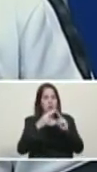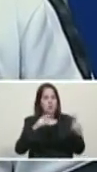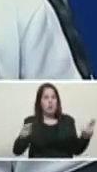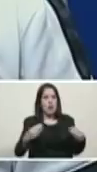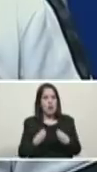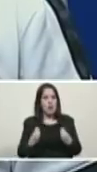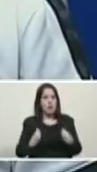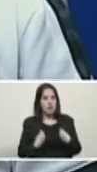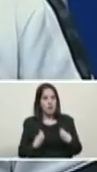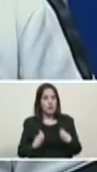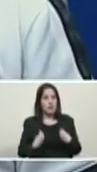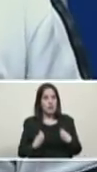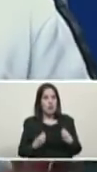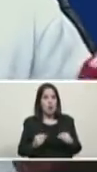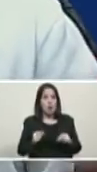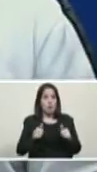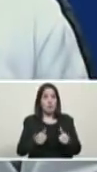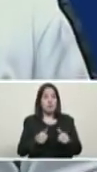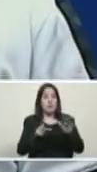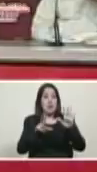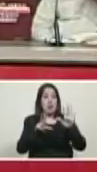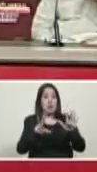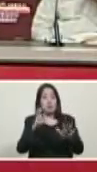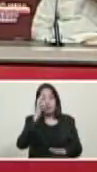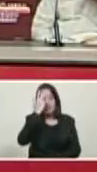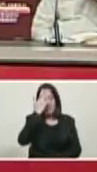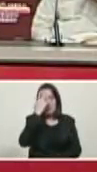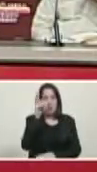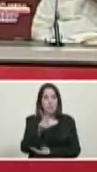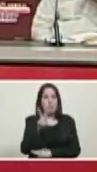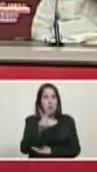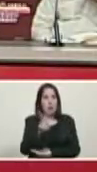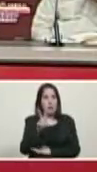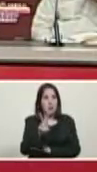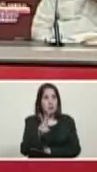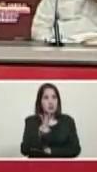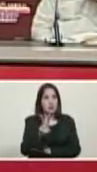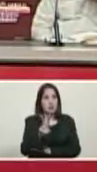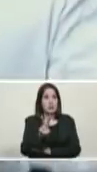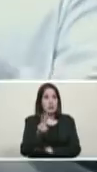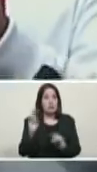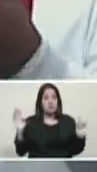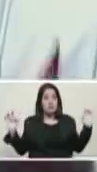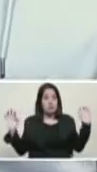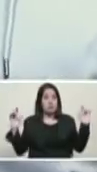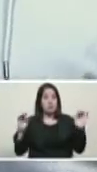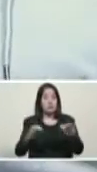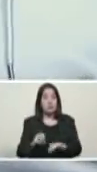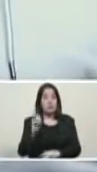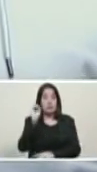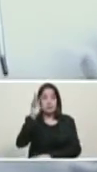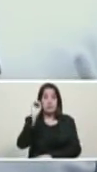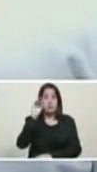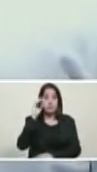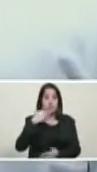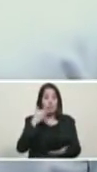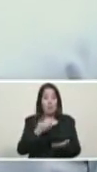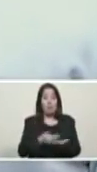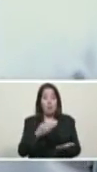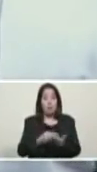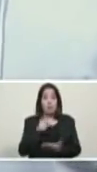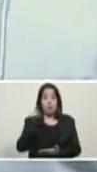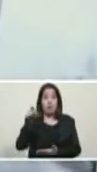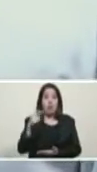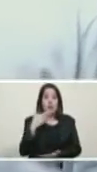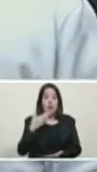arranca en el 8 de febrero en el estado vargas las otras son aprender nacional para un aporte importante pero que queremos la